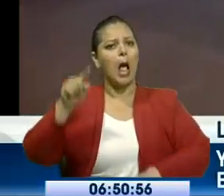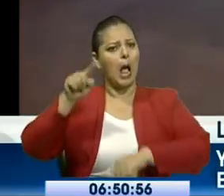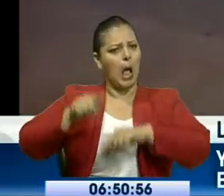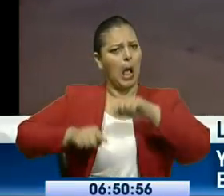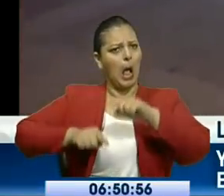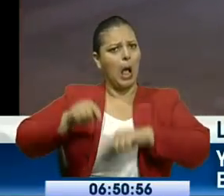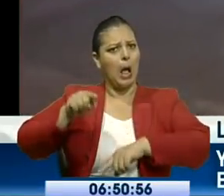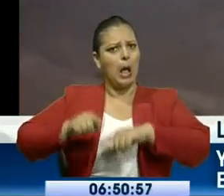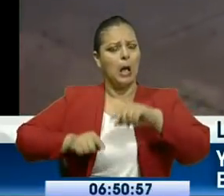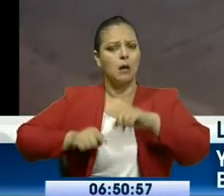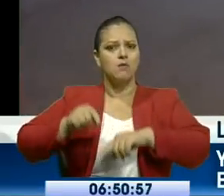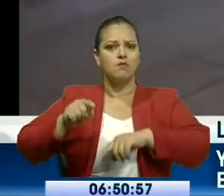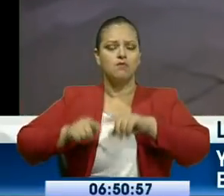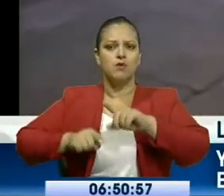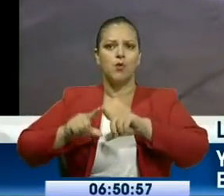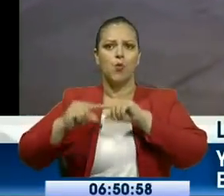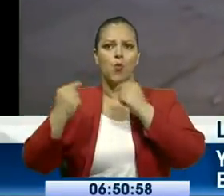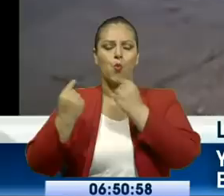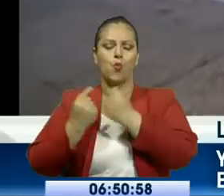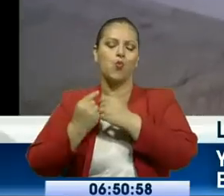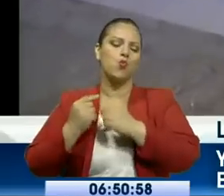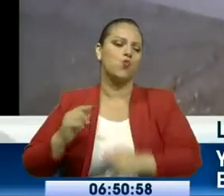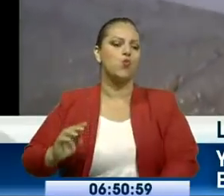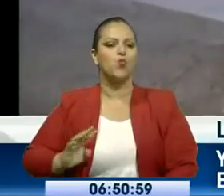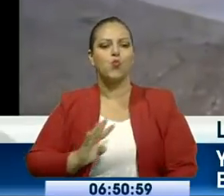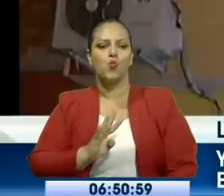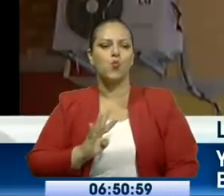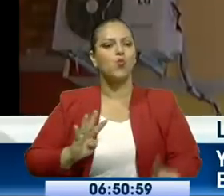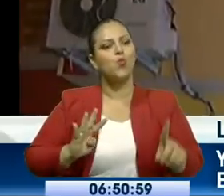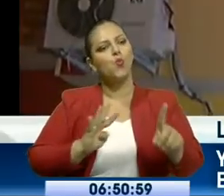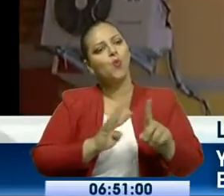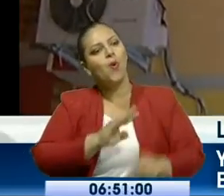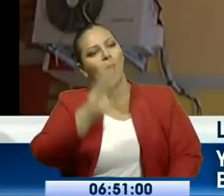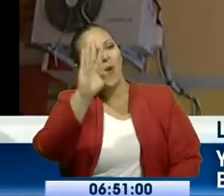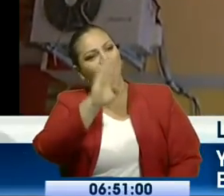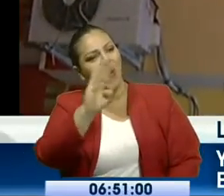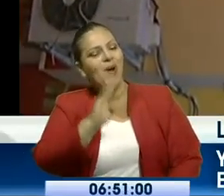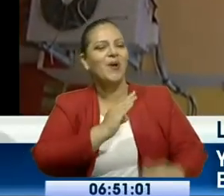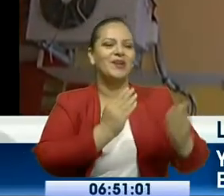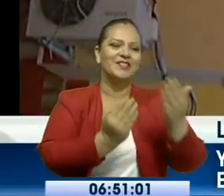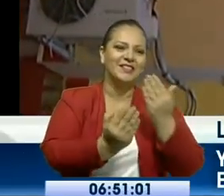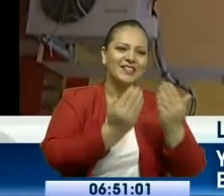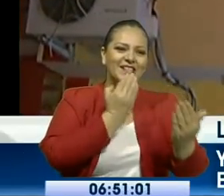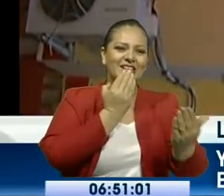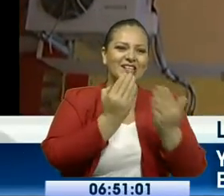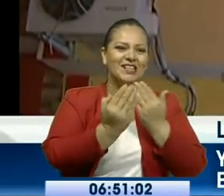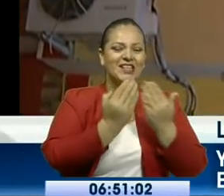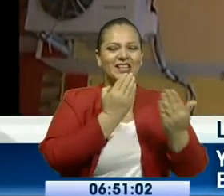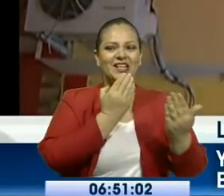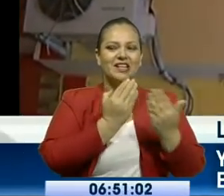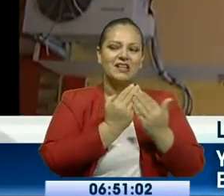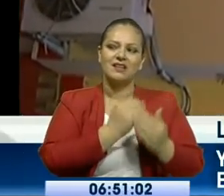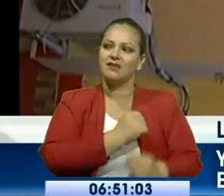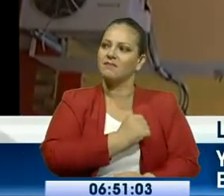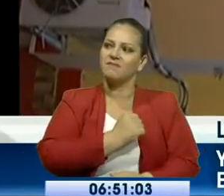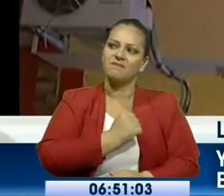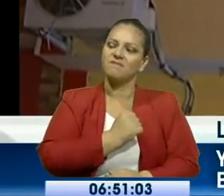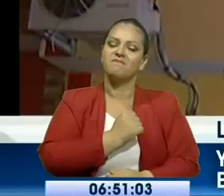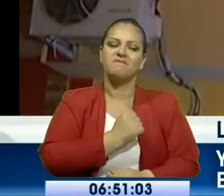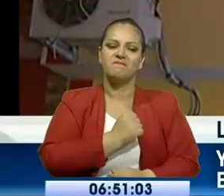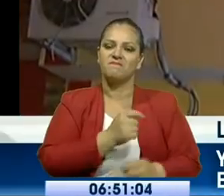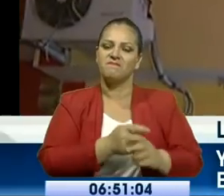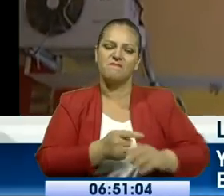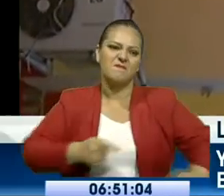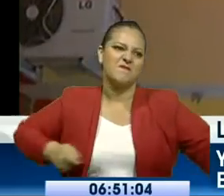hasta su domicilio para conversar lo asesinaron. Y no contentos con eso, le sustrajeron